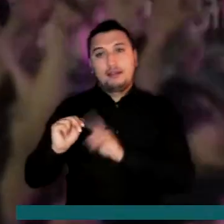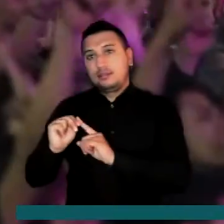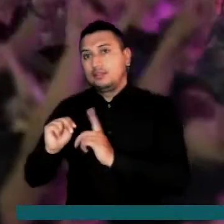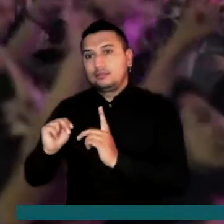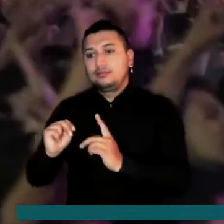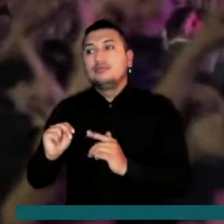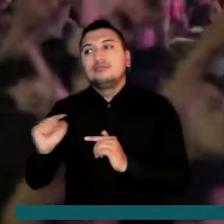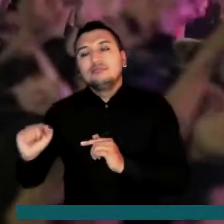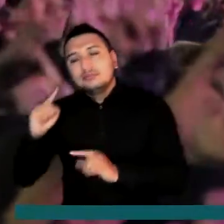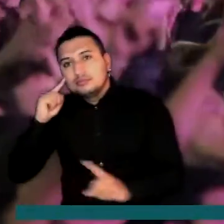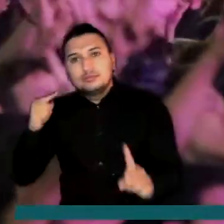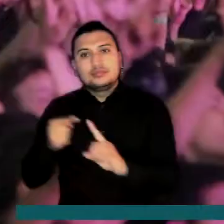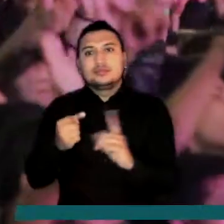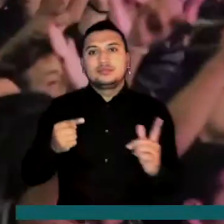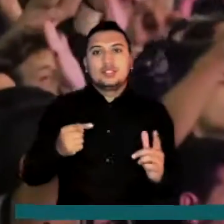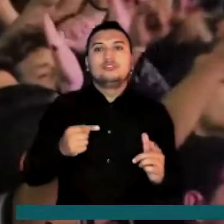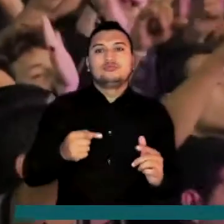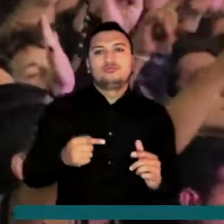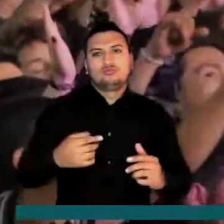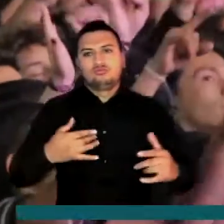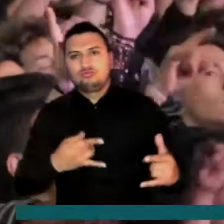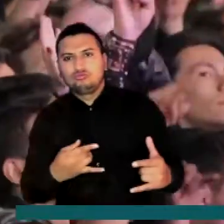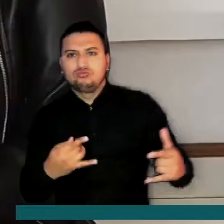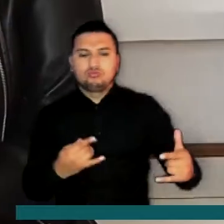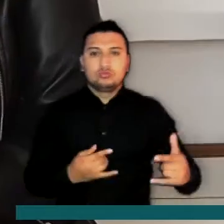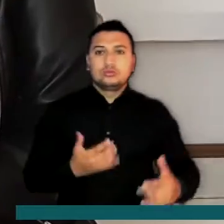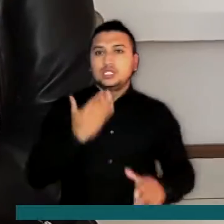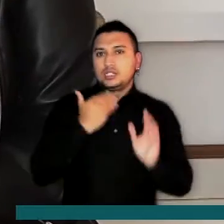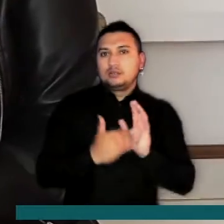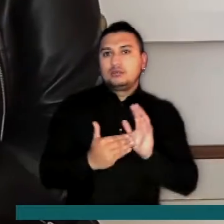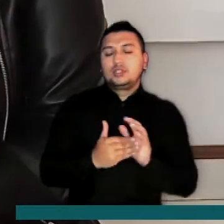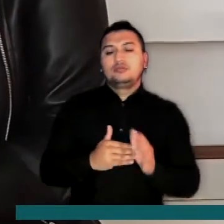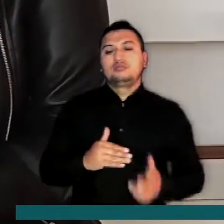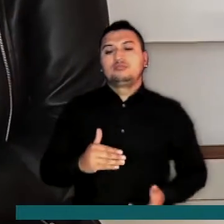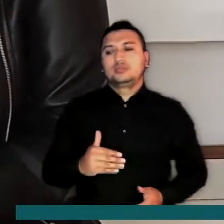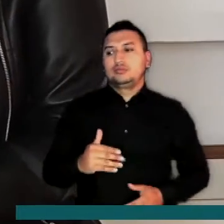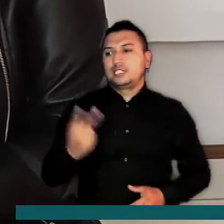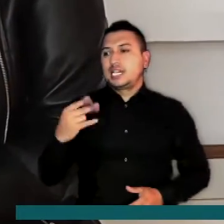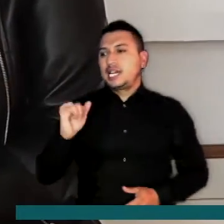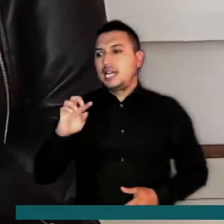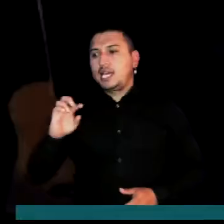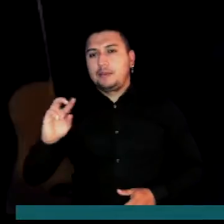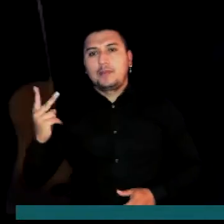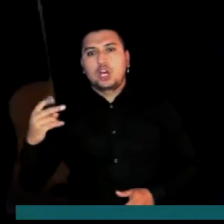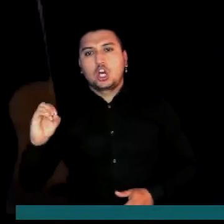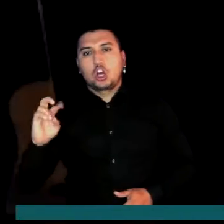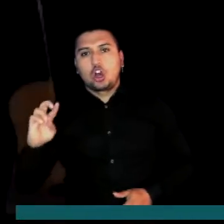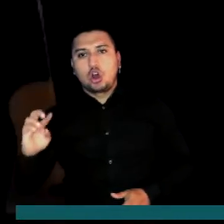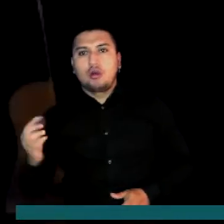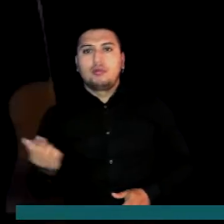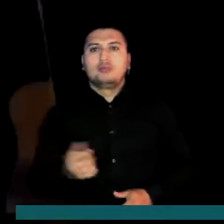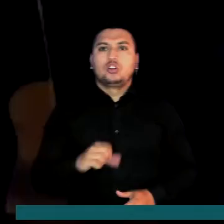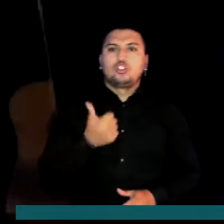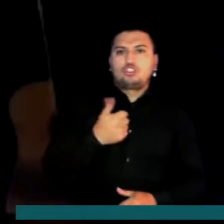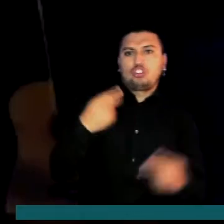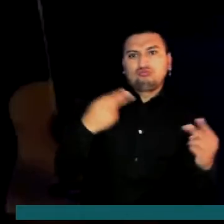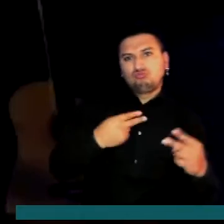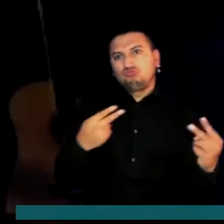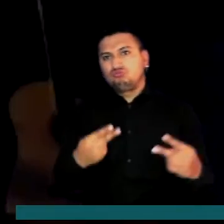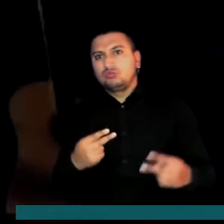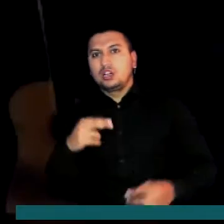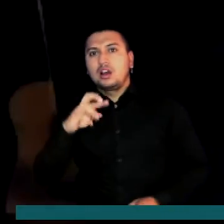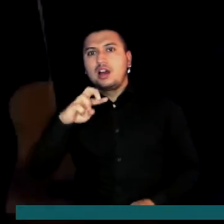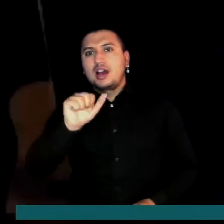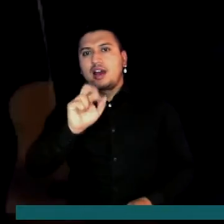donde encontramos expresiones como el dancehall, el hip hop, el rap, entre otras. En su segunda versión, Top